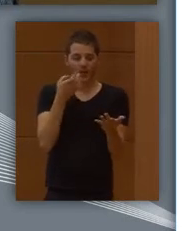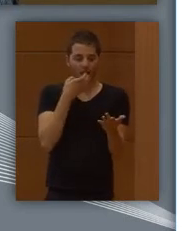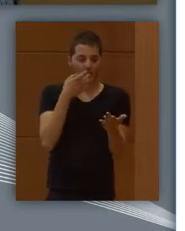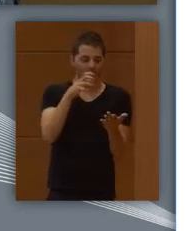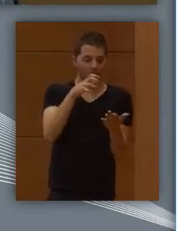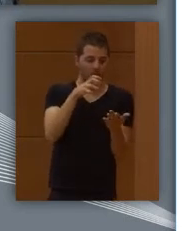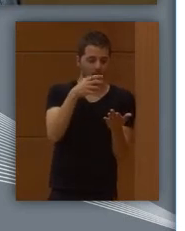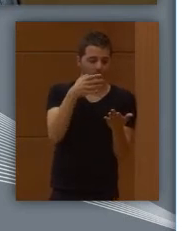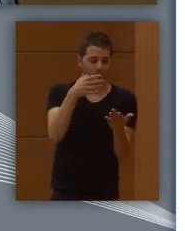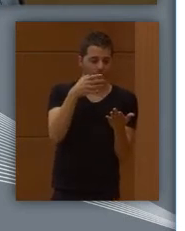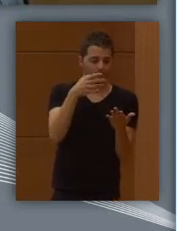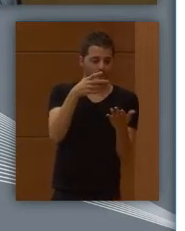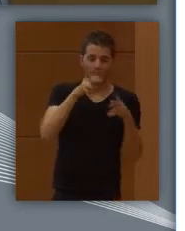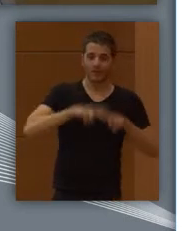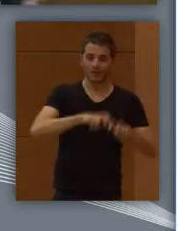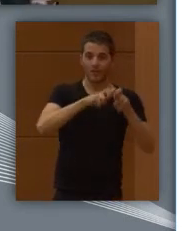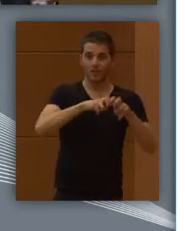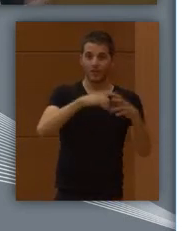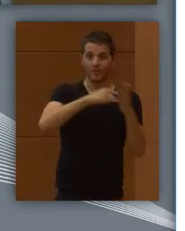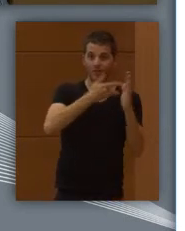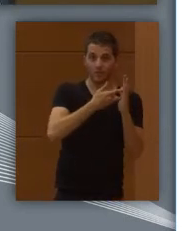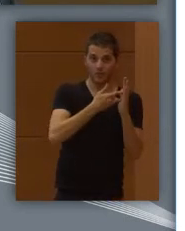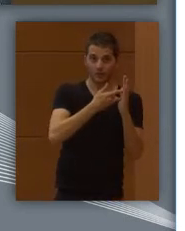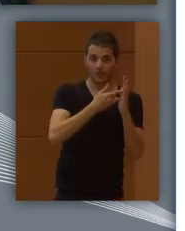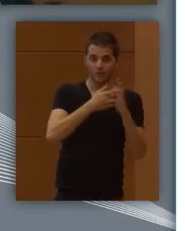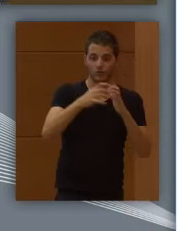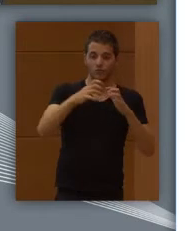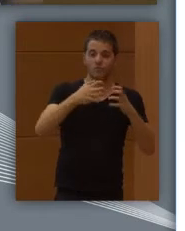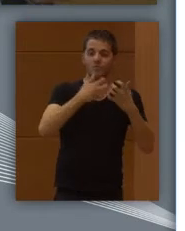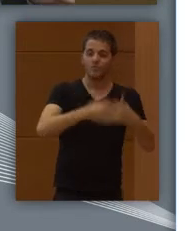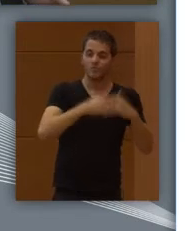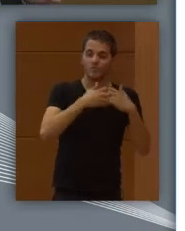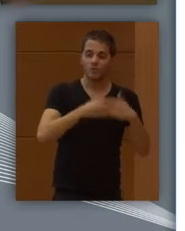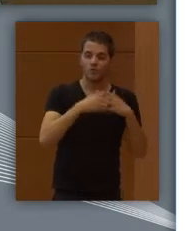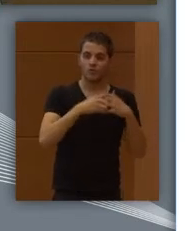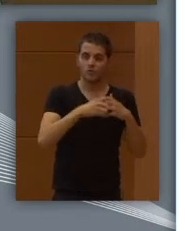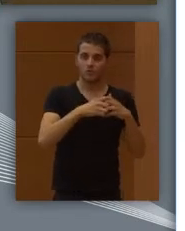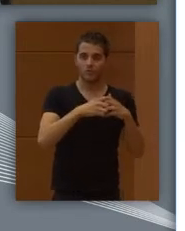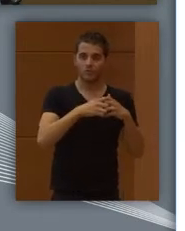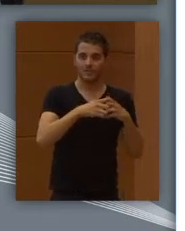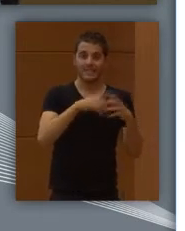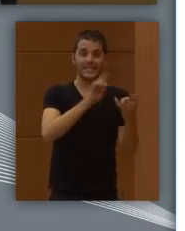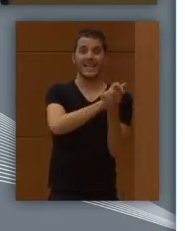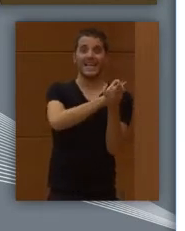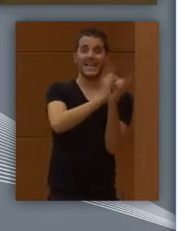innovación tecnológica es un motor indiscutible, determinante,